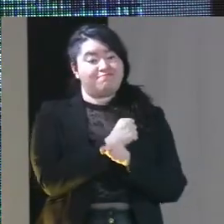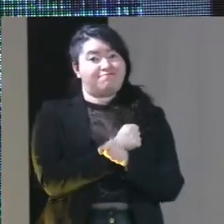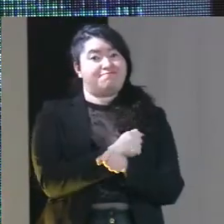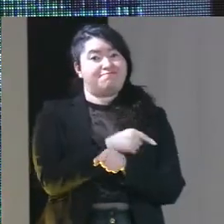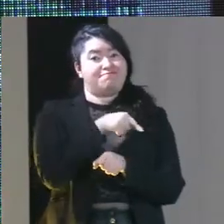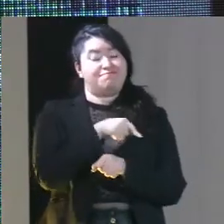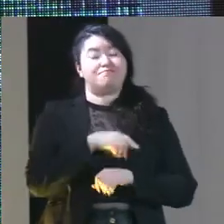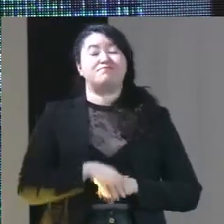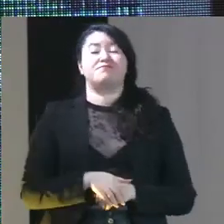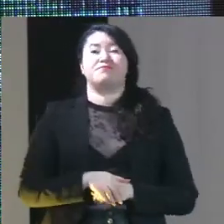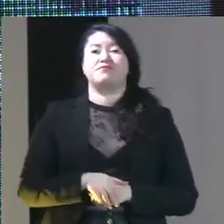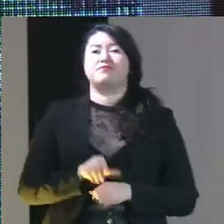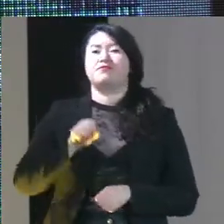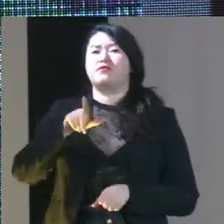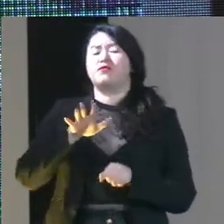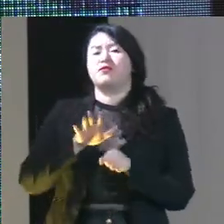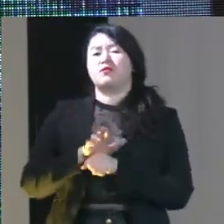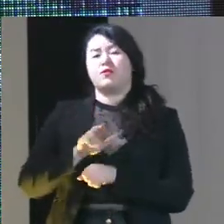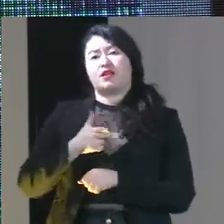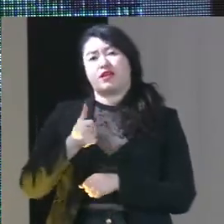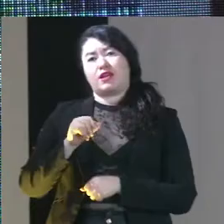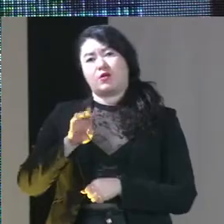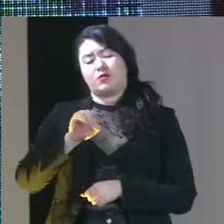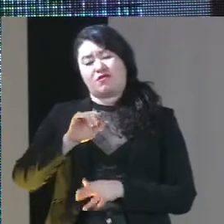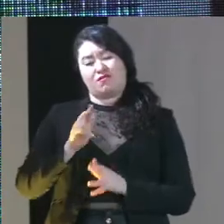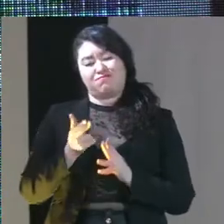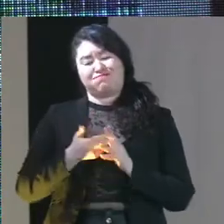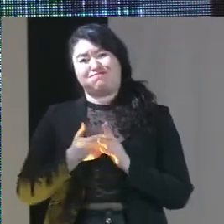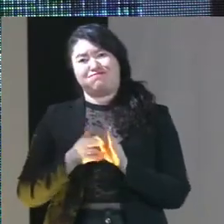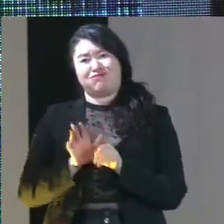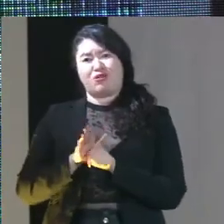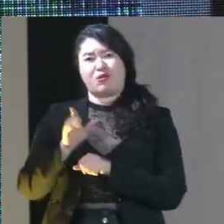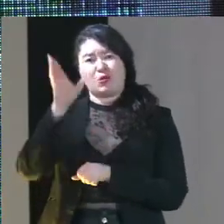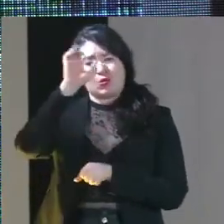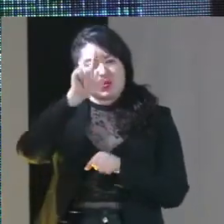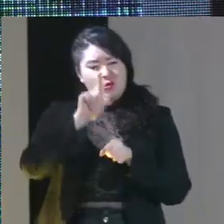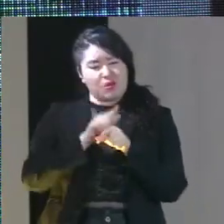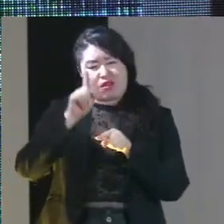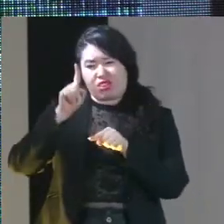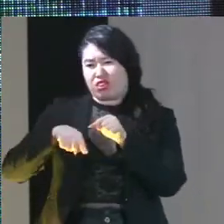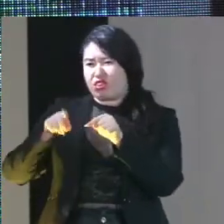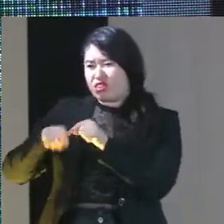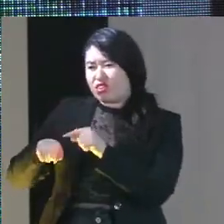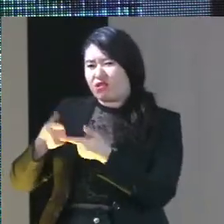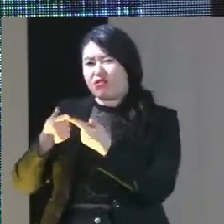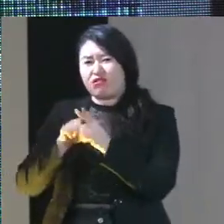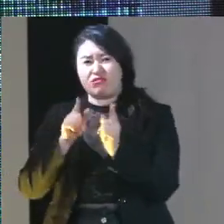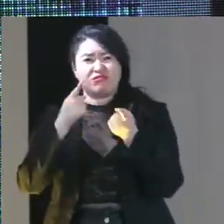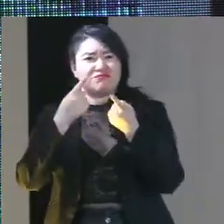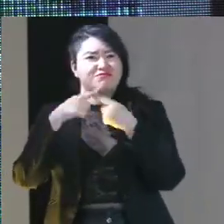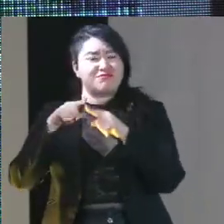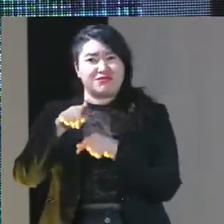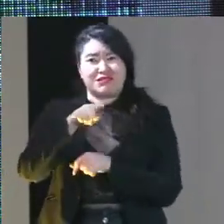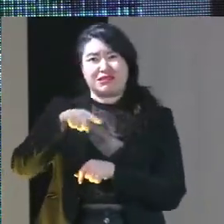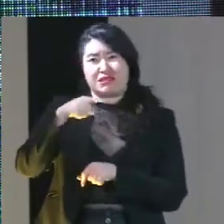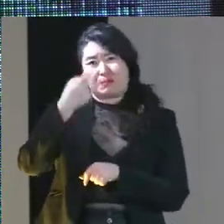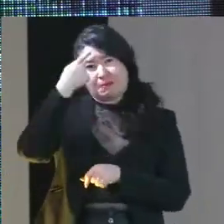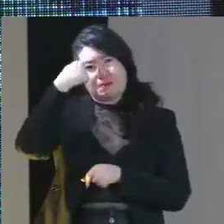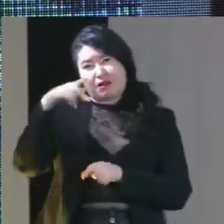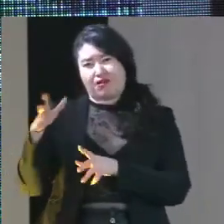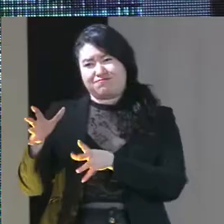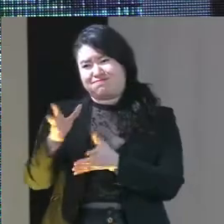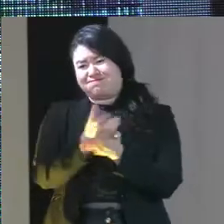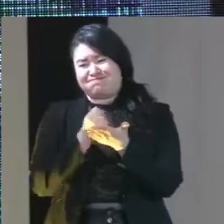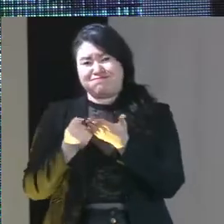entendemos la destrucción violenta y sistemática de la economía, la sociedad y la cultura de uno o más grupos étnicos con el fin de secuestrar